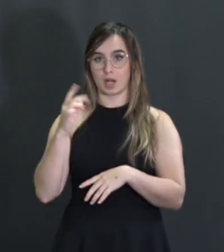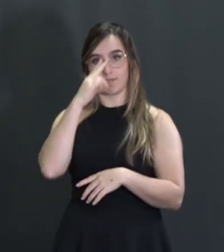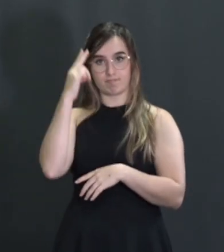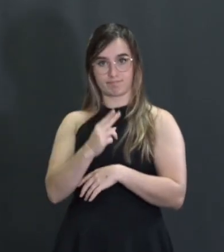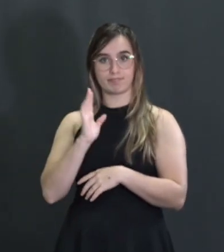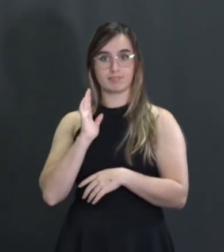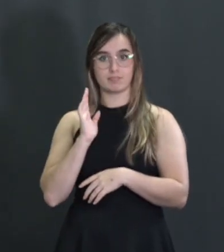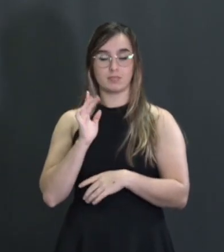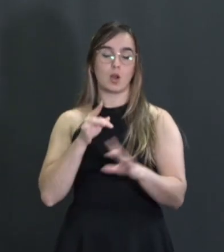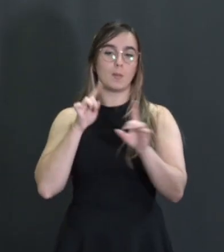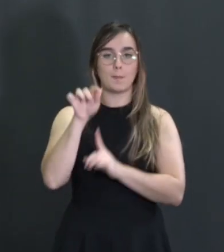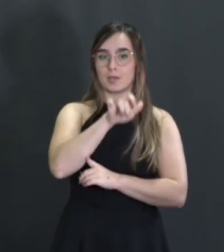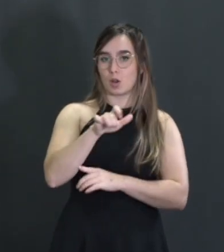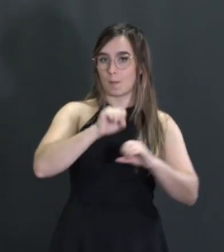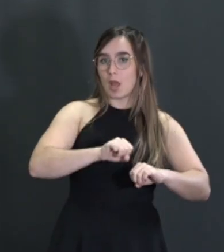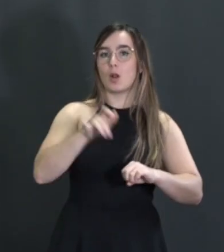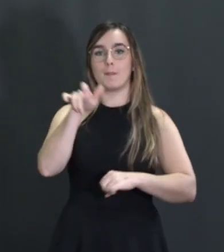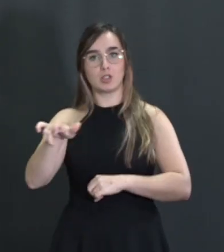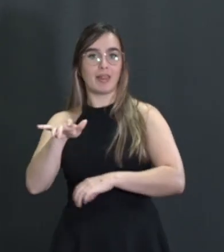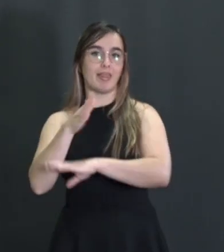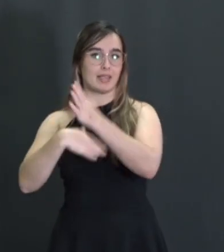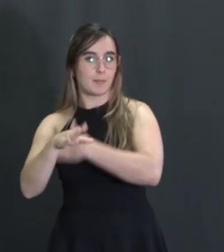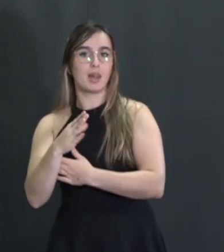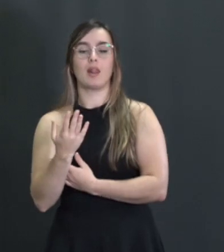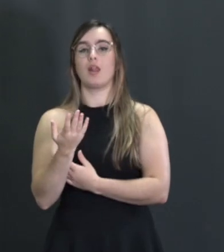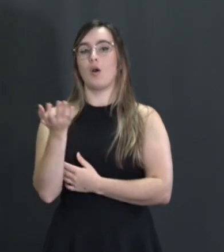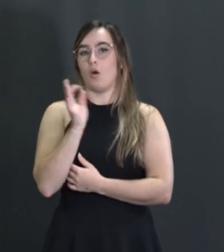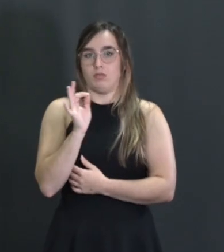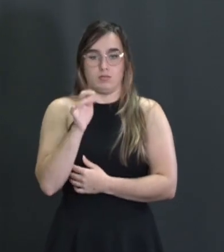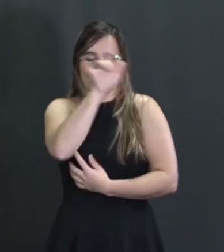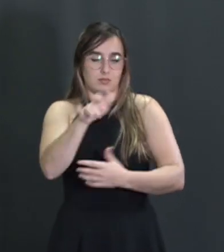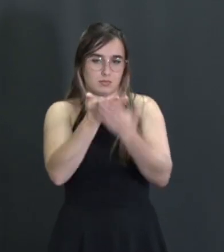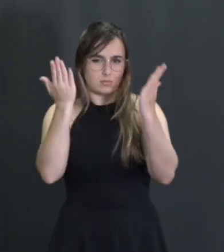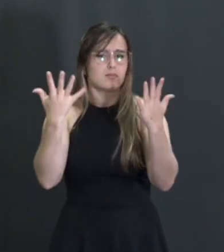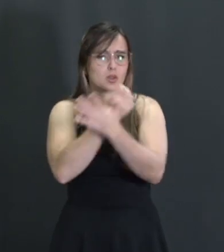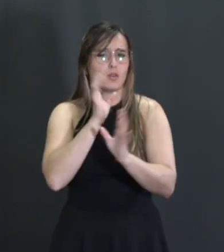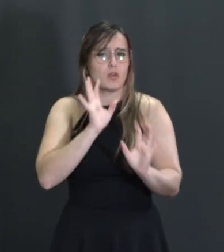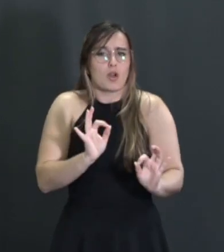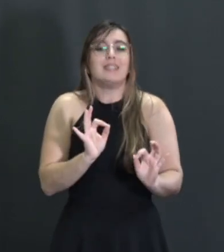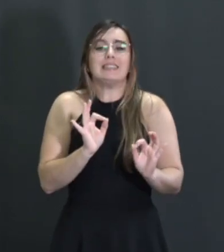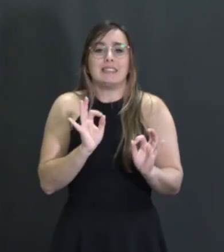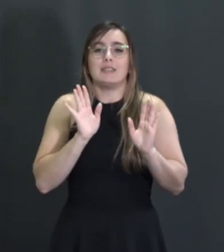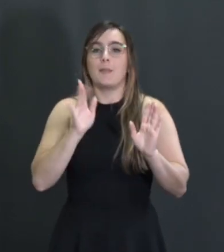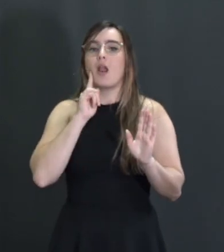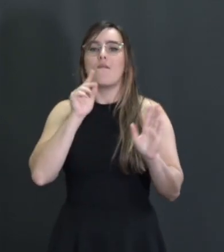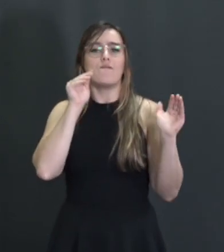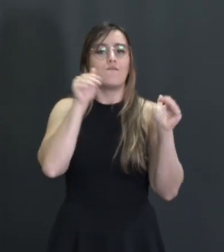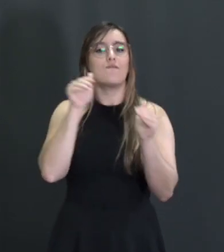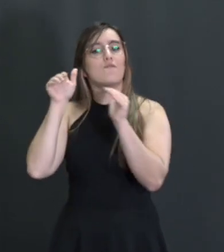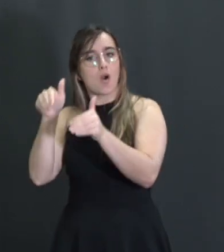en personas mayores como en personas con discapacidad y en cualquier ciudadano, evidentemente, pero con ese foco como